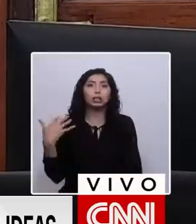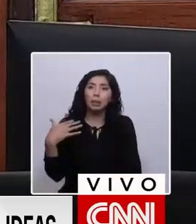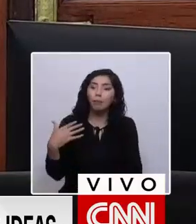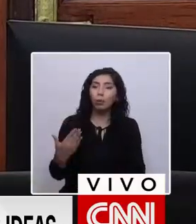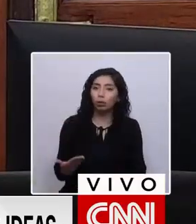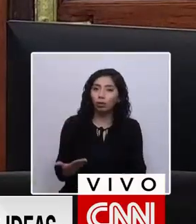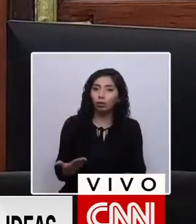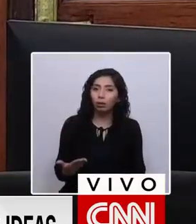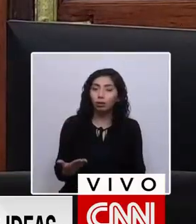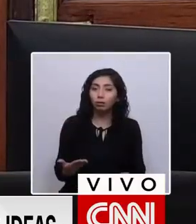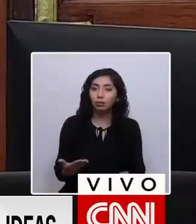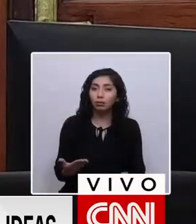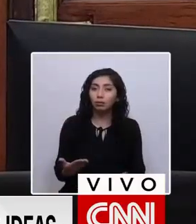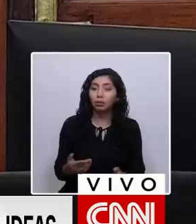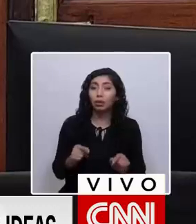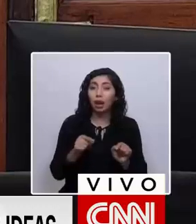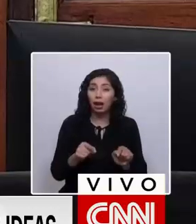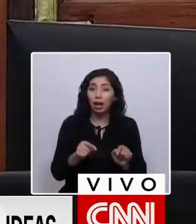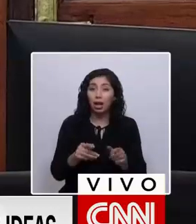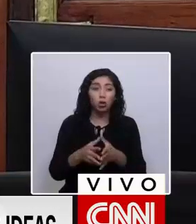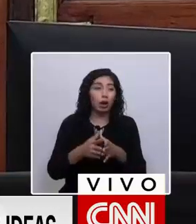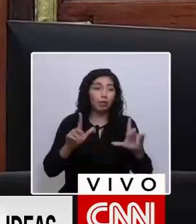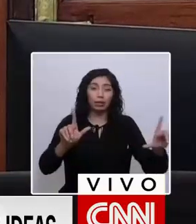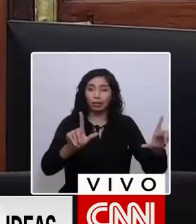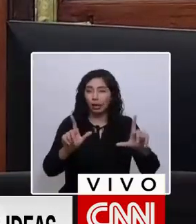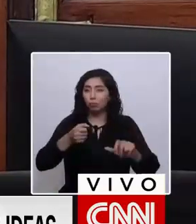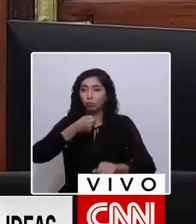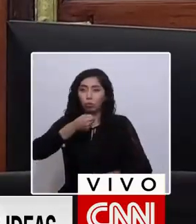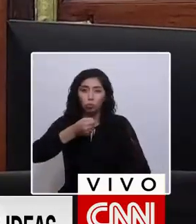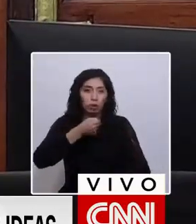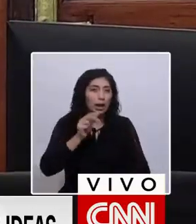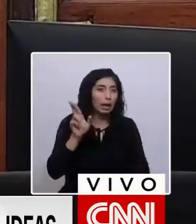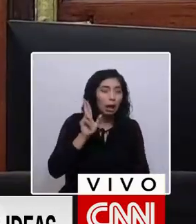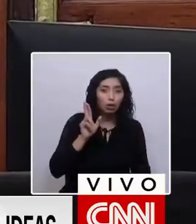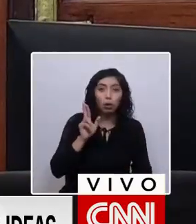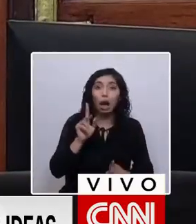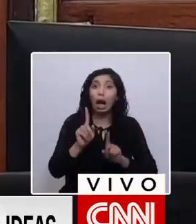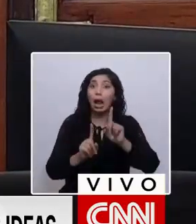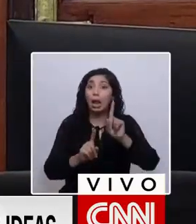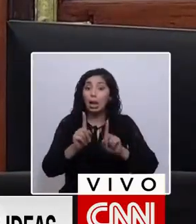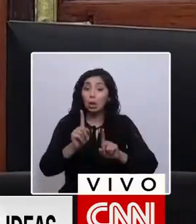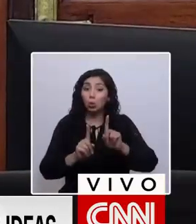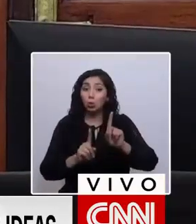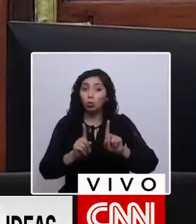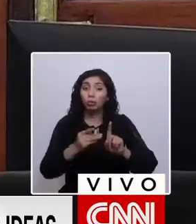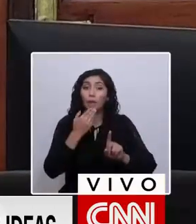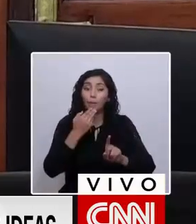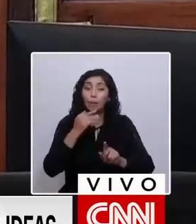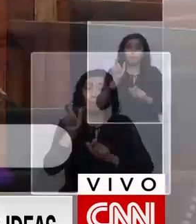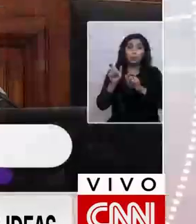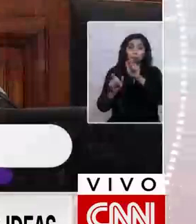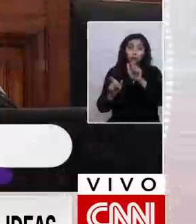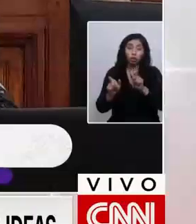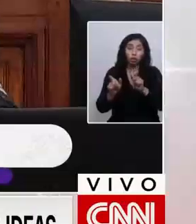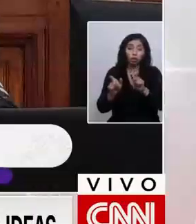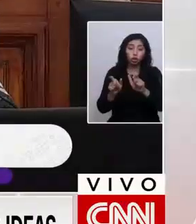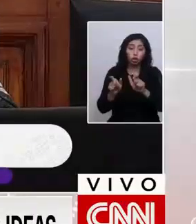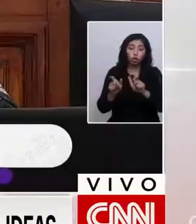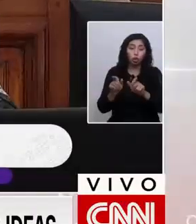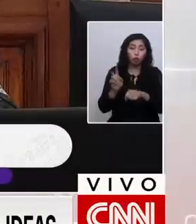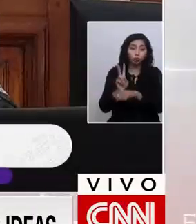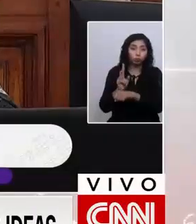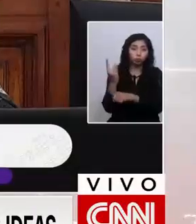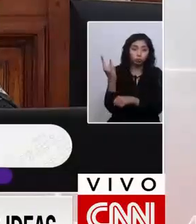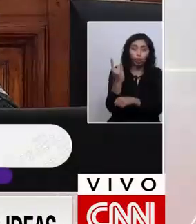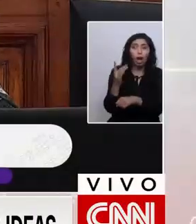participar, no iban a presentar indicaciones, iban a hacer campaña por el rechazo, en fin, una serie de preguntas que intentó dilucidar hace unos pocos minutos